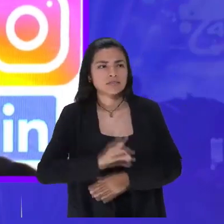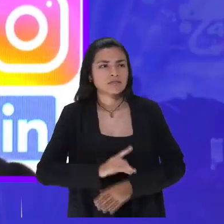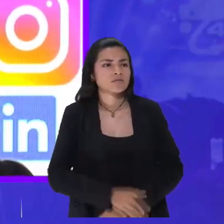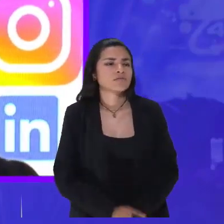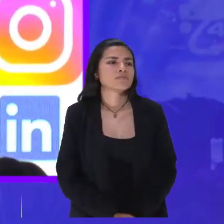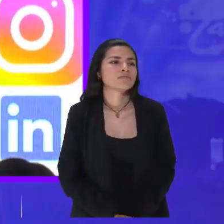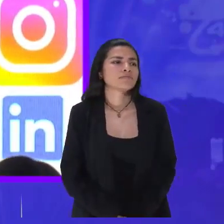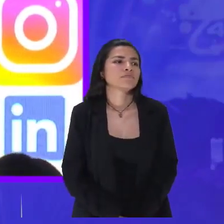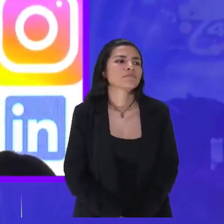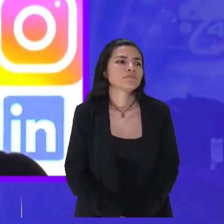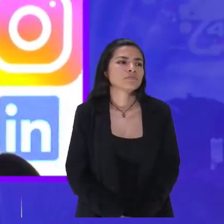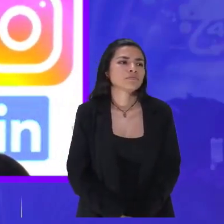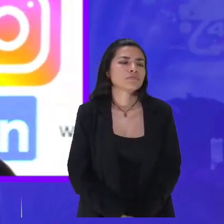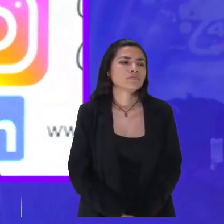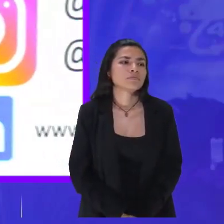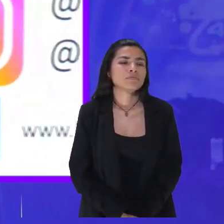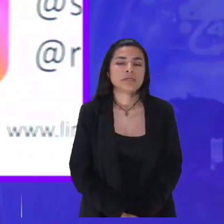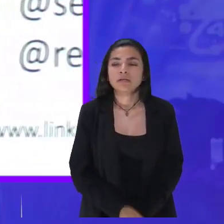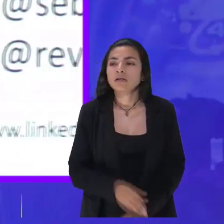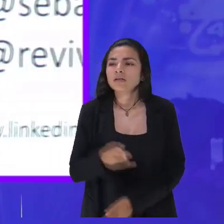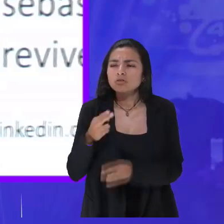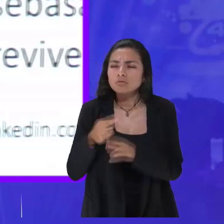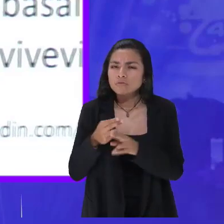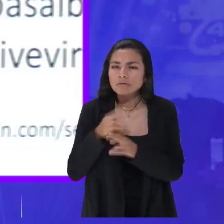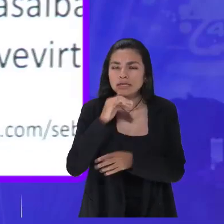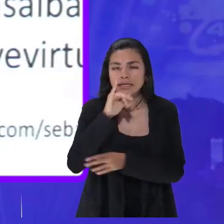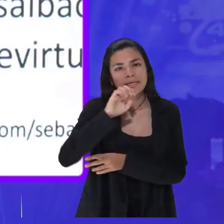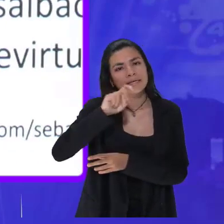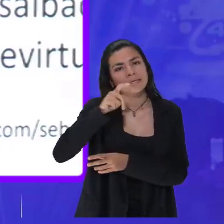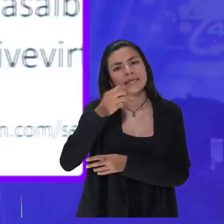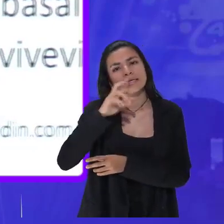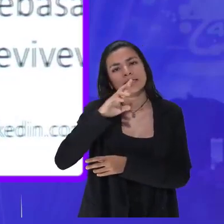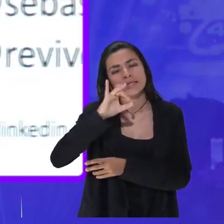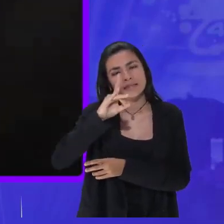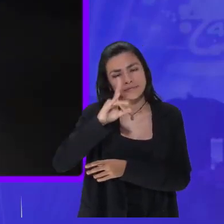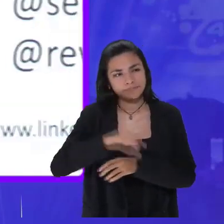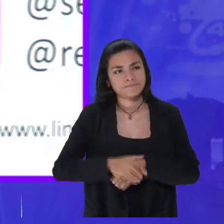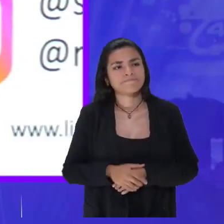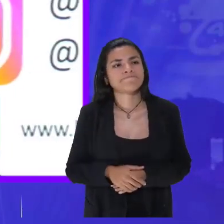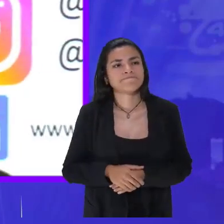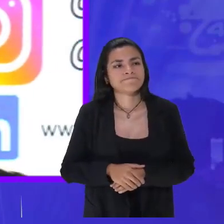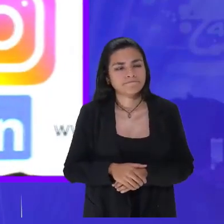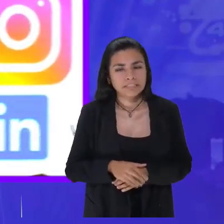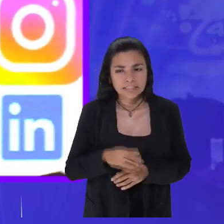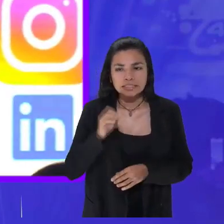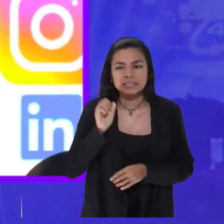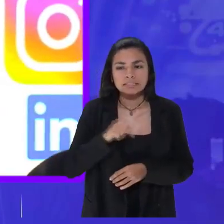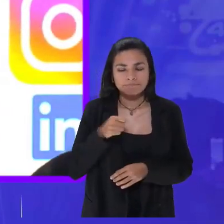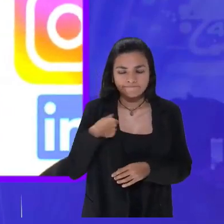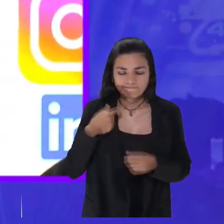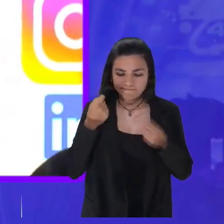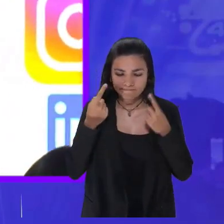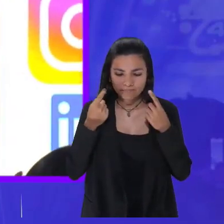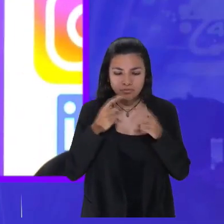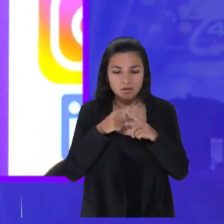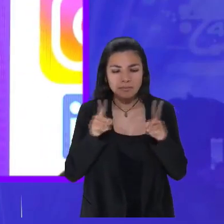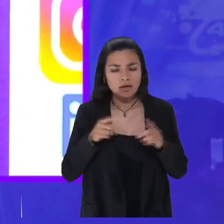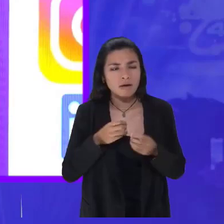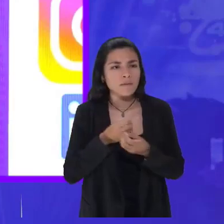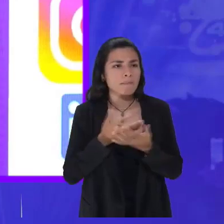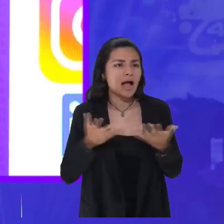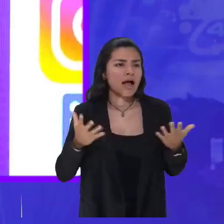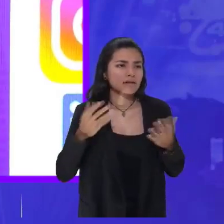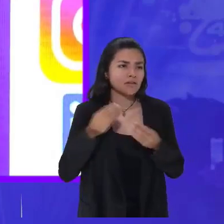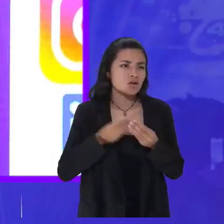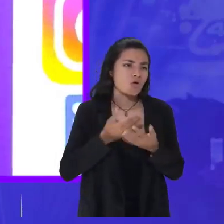hecho, lo hemos considerado. ¿Me recuerdas tu nombre, por favor? Ingrid. Ingrid. Lo hemos considerado, pero hay como varias cosas